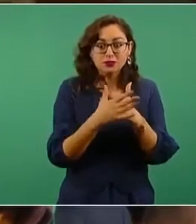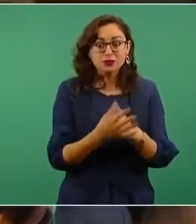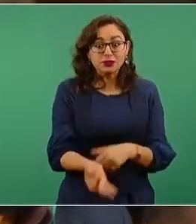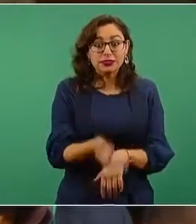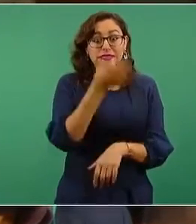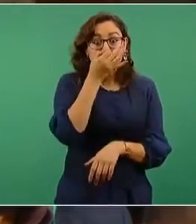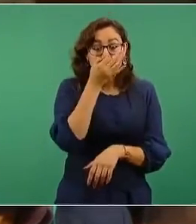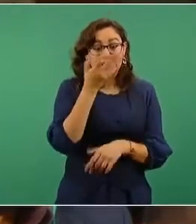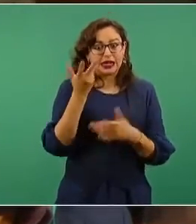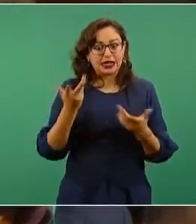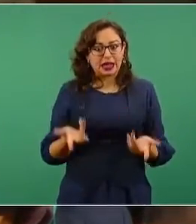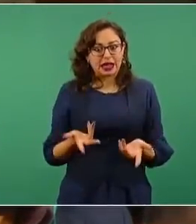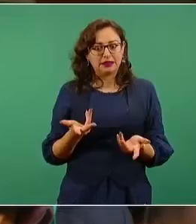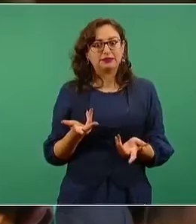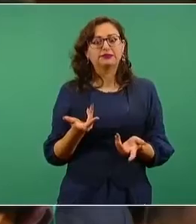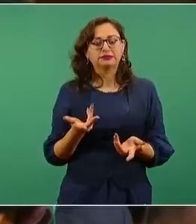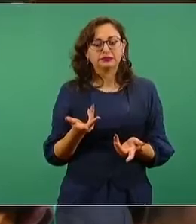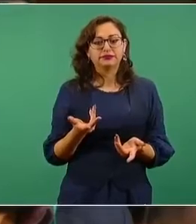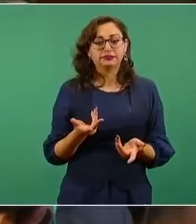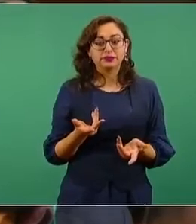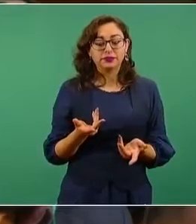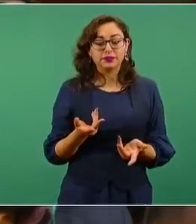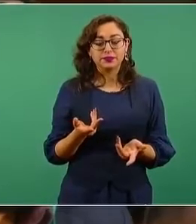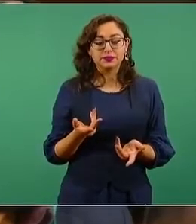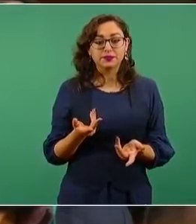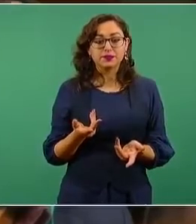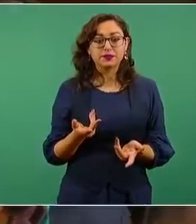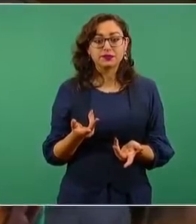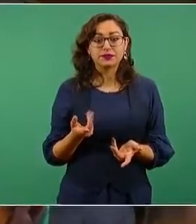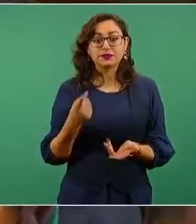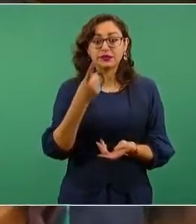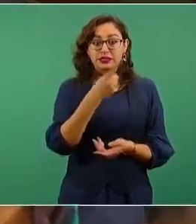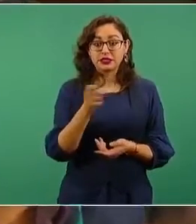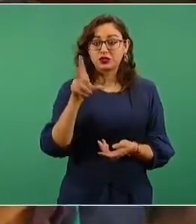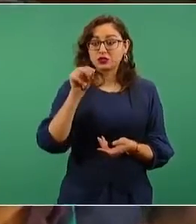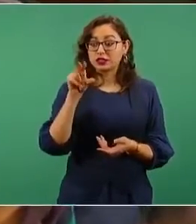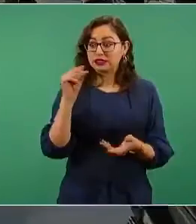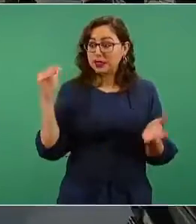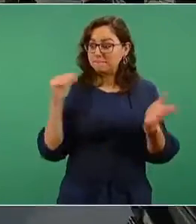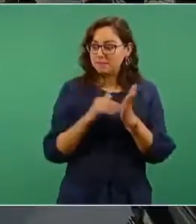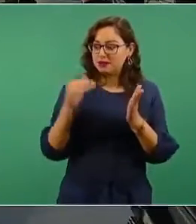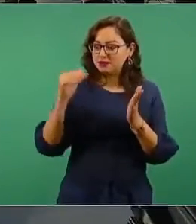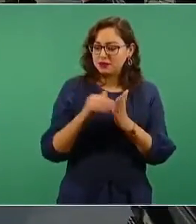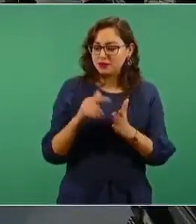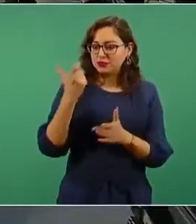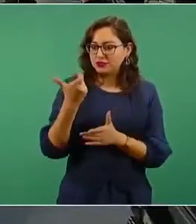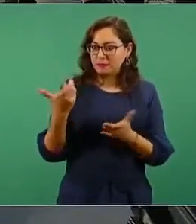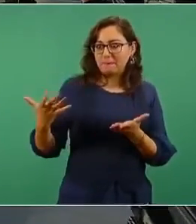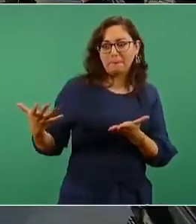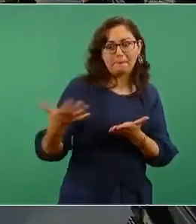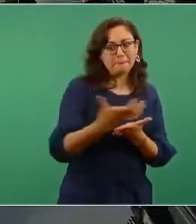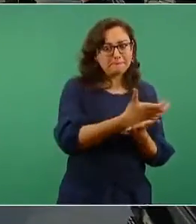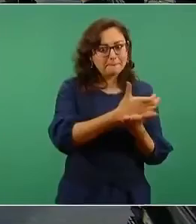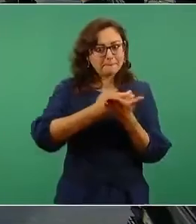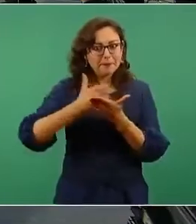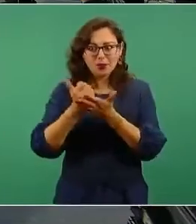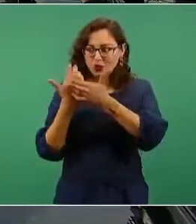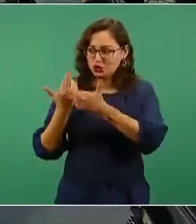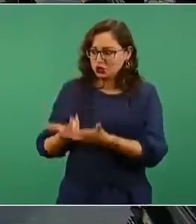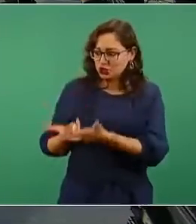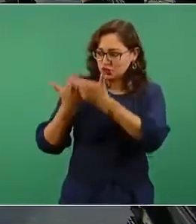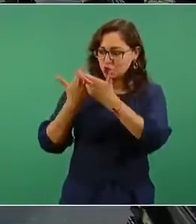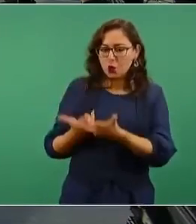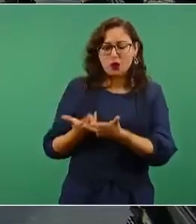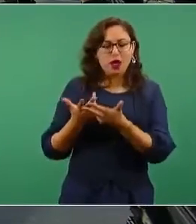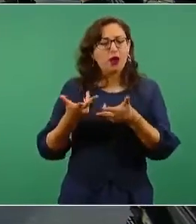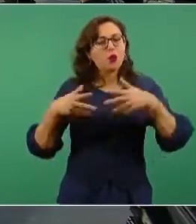más o menos unos 180 mil millones de pesos en cuanto a excedentes. ¿Se